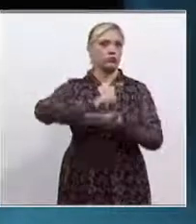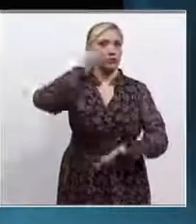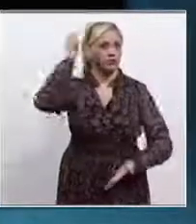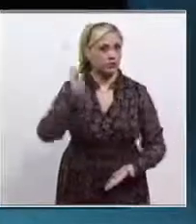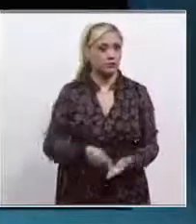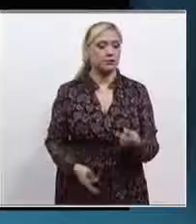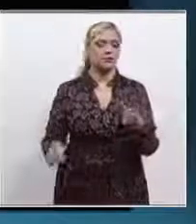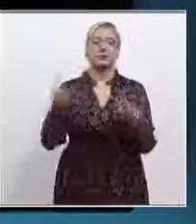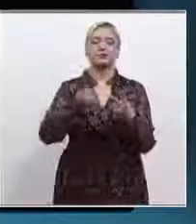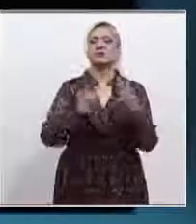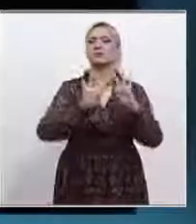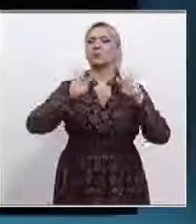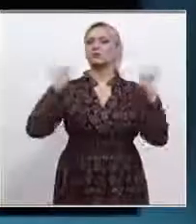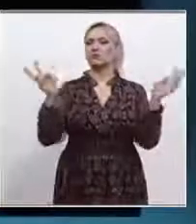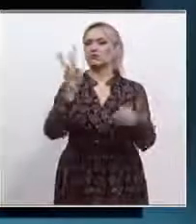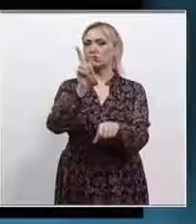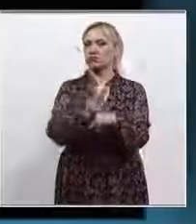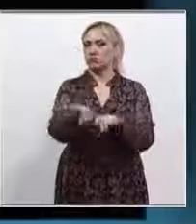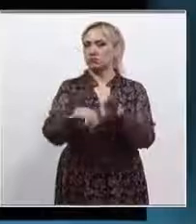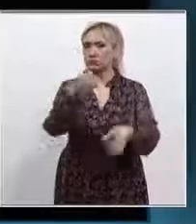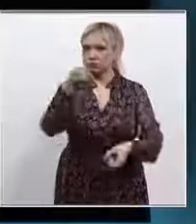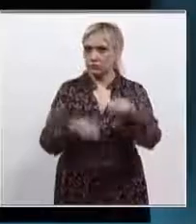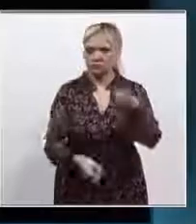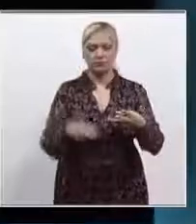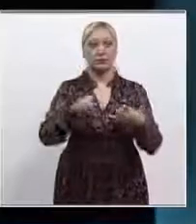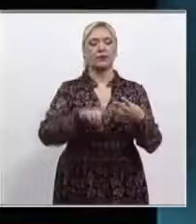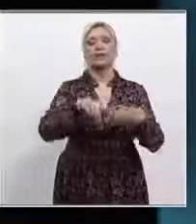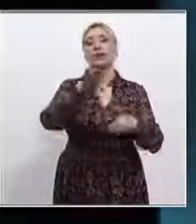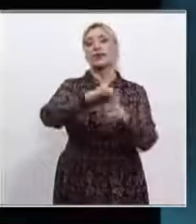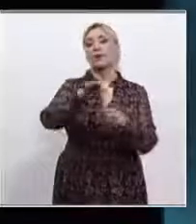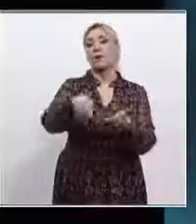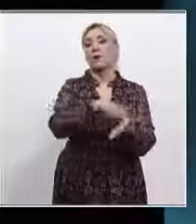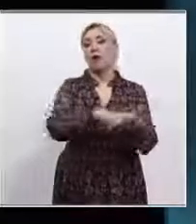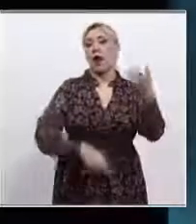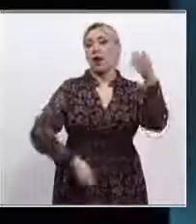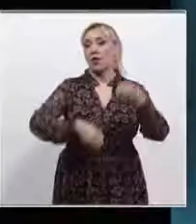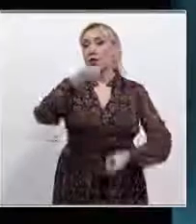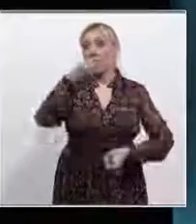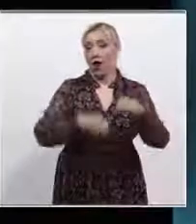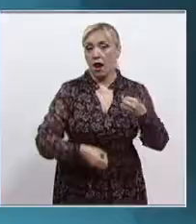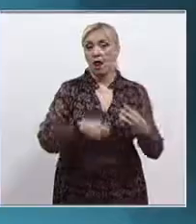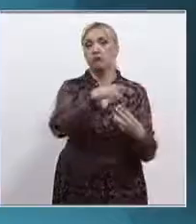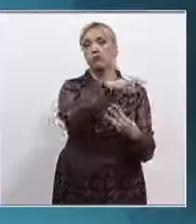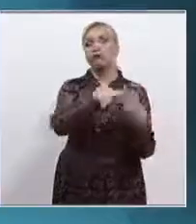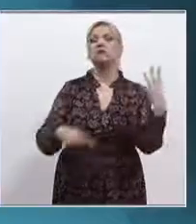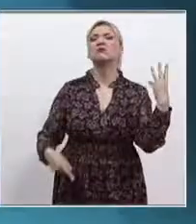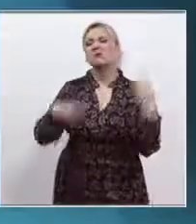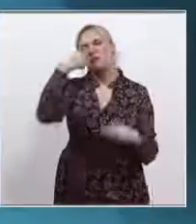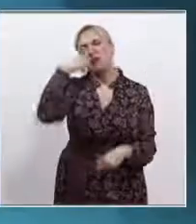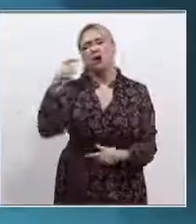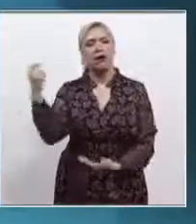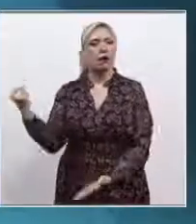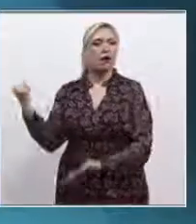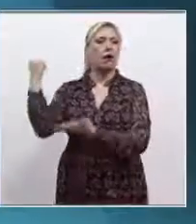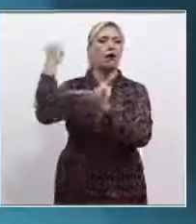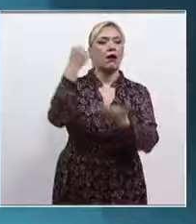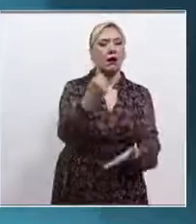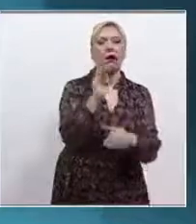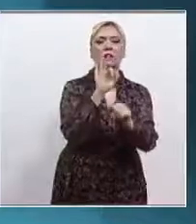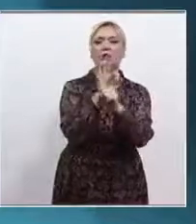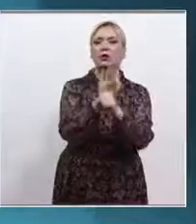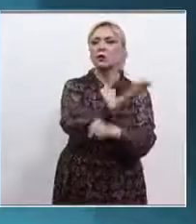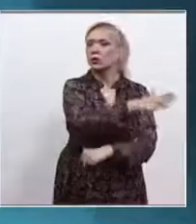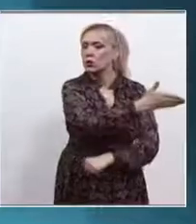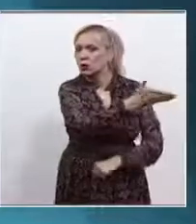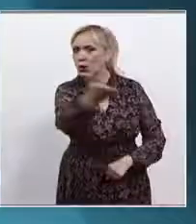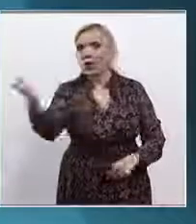de la Judicatura Federal y el Tribunal Electoral del Poder Judicial de la Federación, instituciones que destinan el presupuesto asignado a proteger nuestros